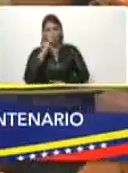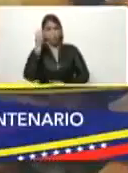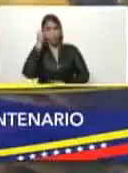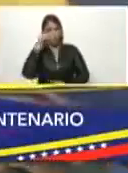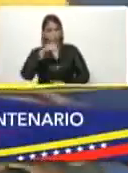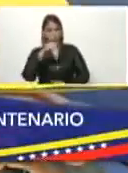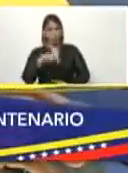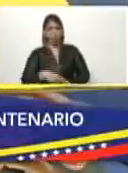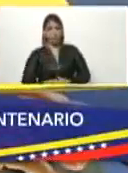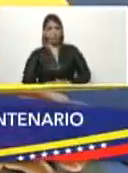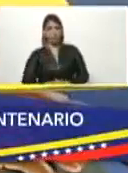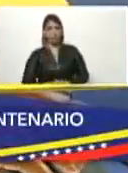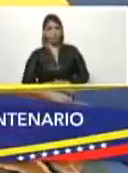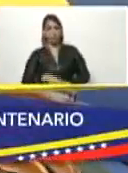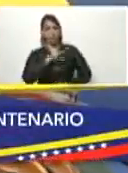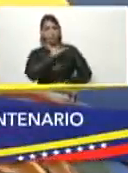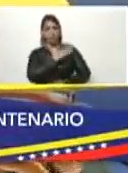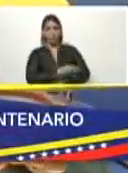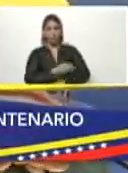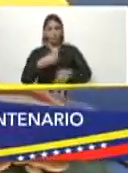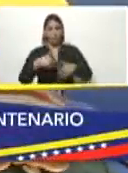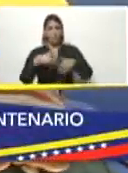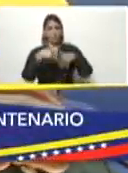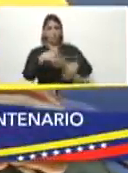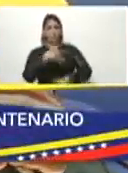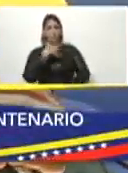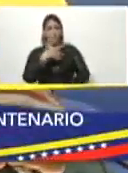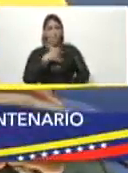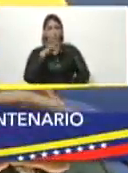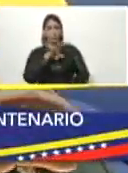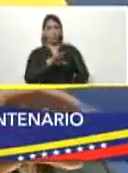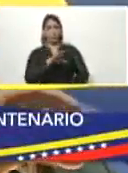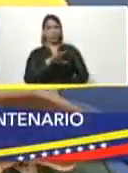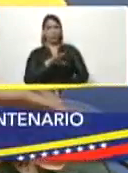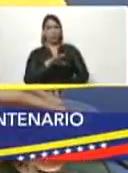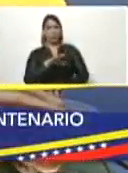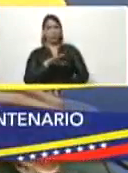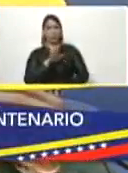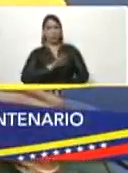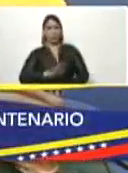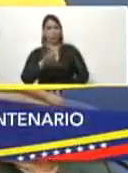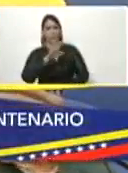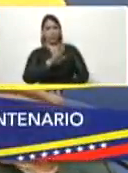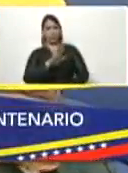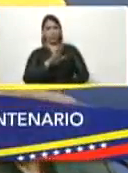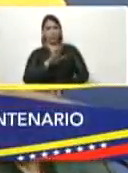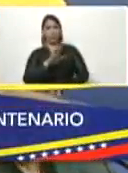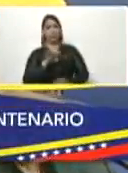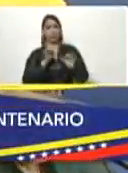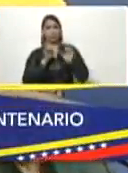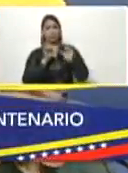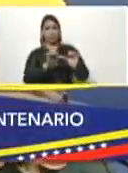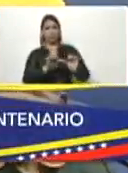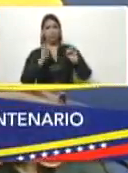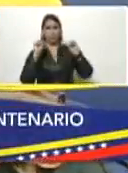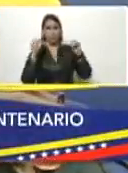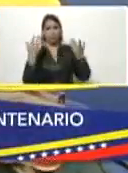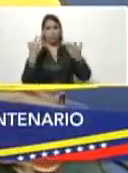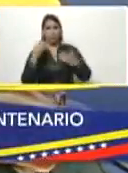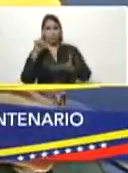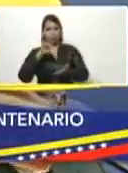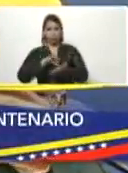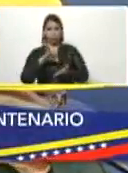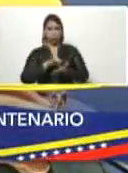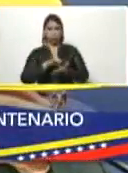hoy, fuerzas patriotas del continente sellaron su triunfo en Pichincha, bajo la conducción del